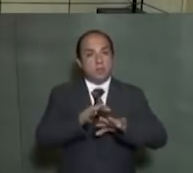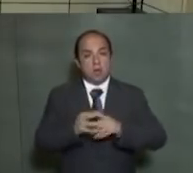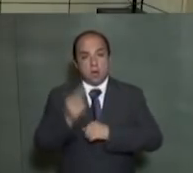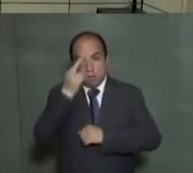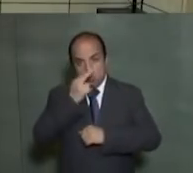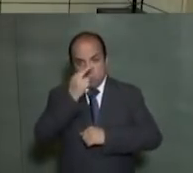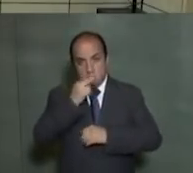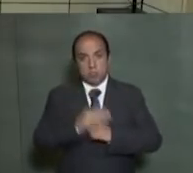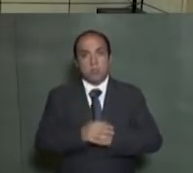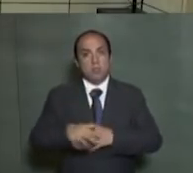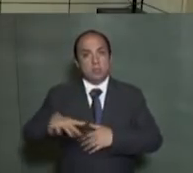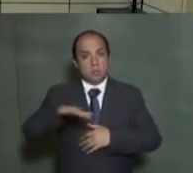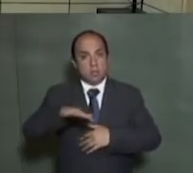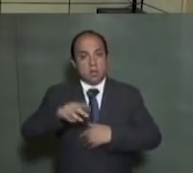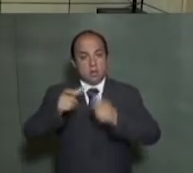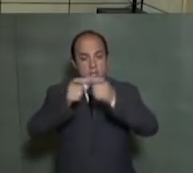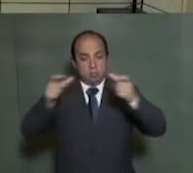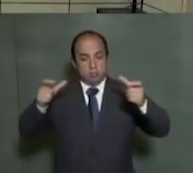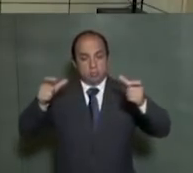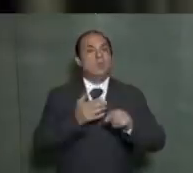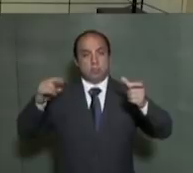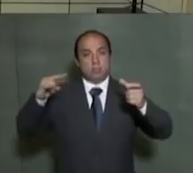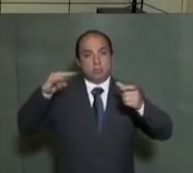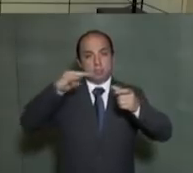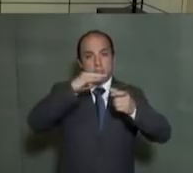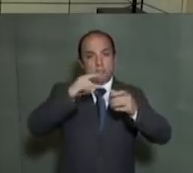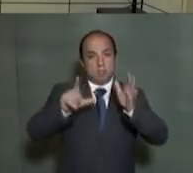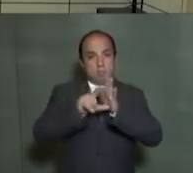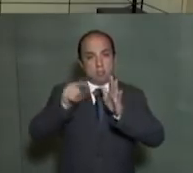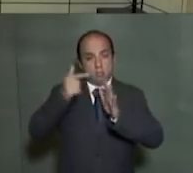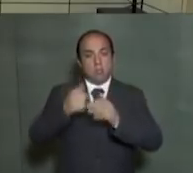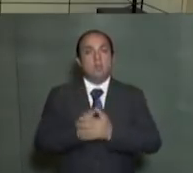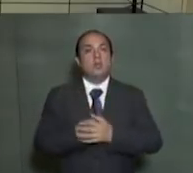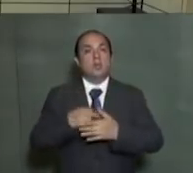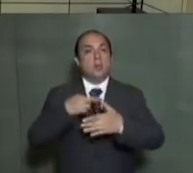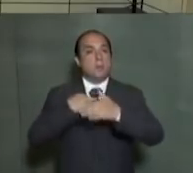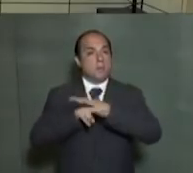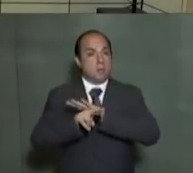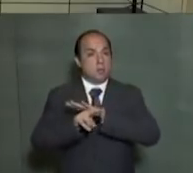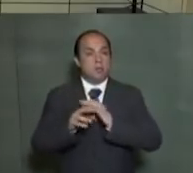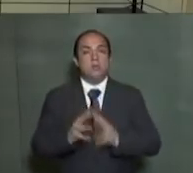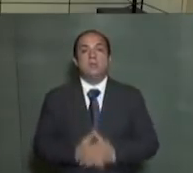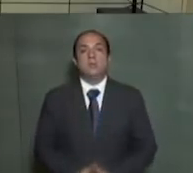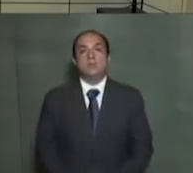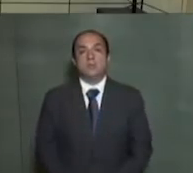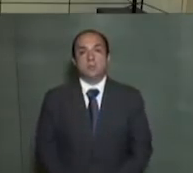del estado del viaducto elevado de la línea 12 del sistema de transporte colectivo metro.